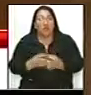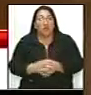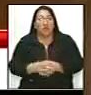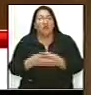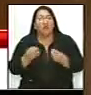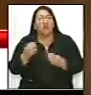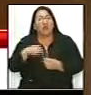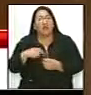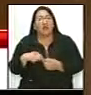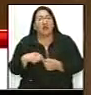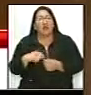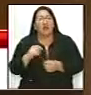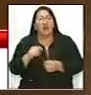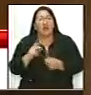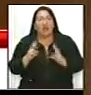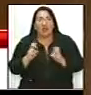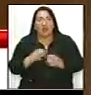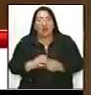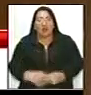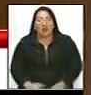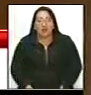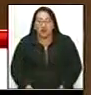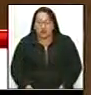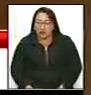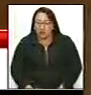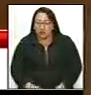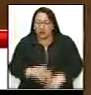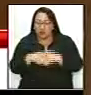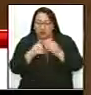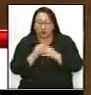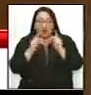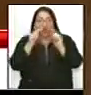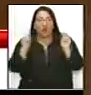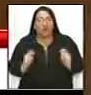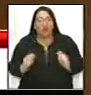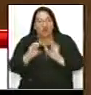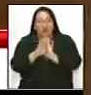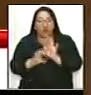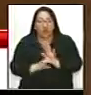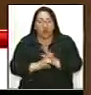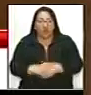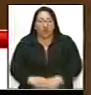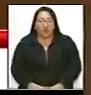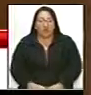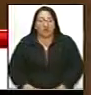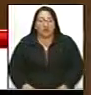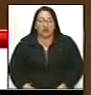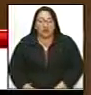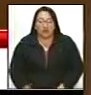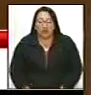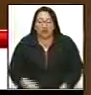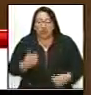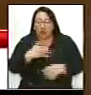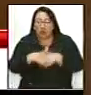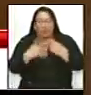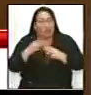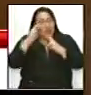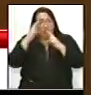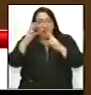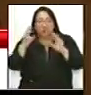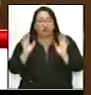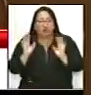Acá el tema del Tribunal Constitucional, tenemos el pleno respeto